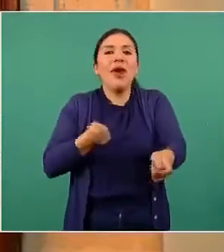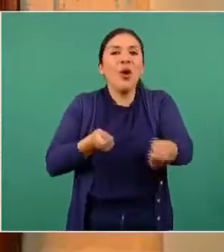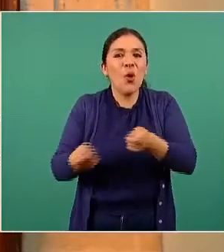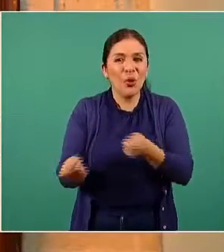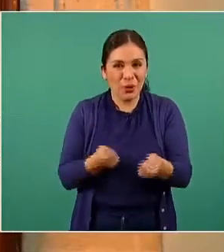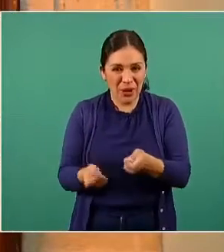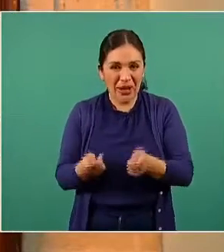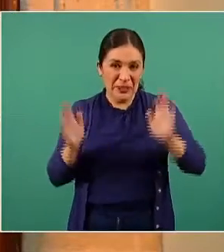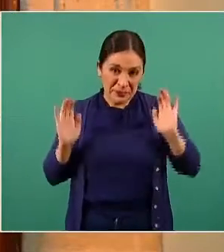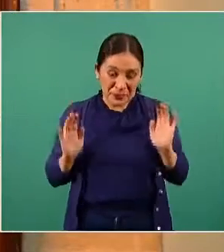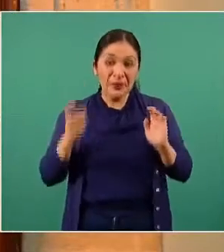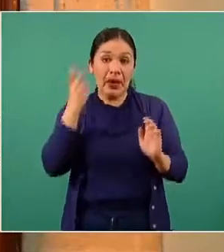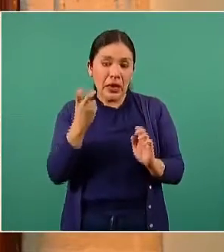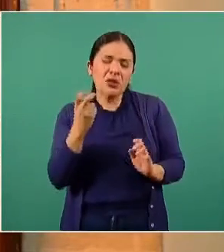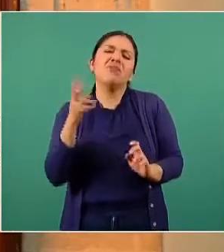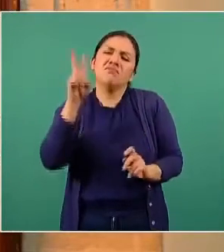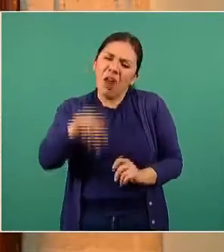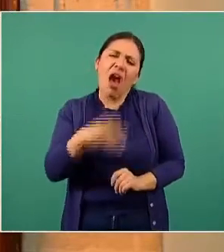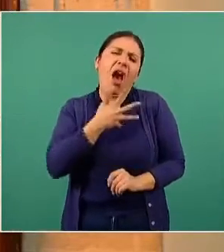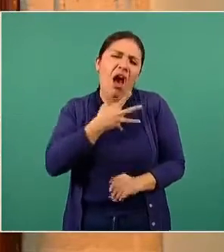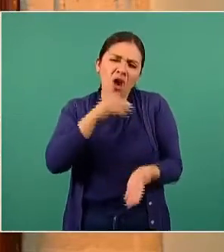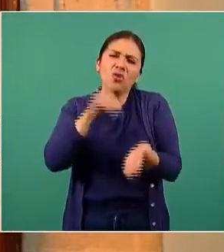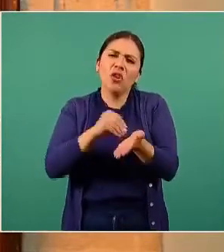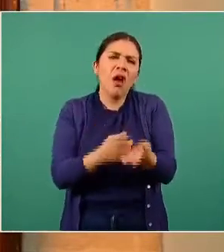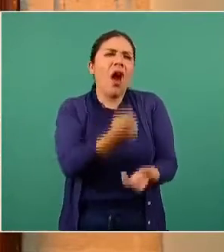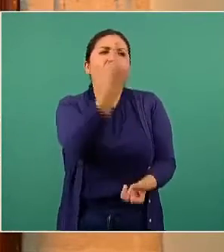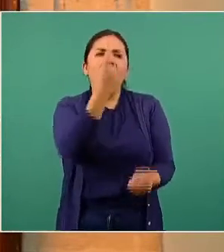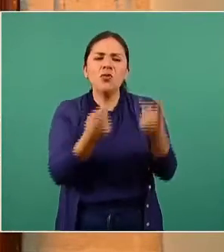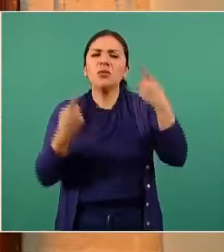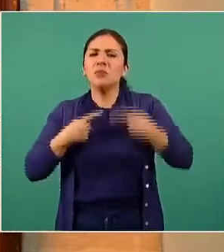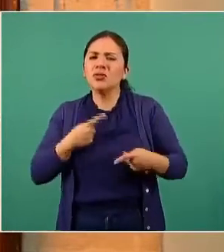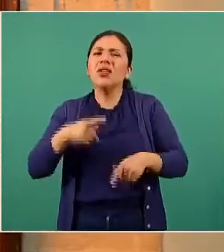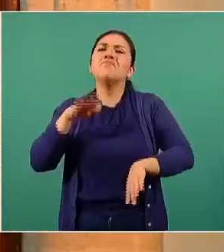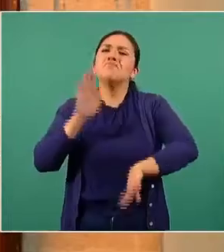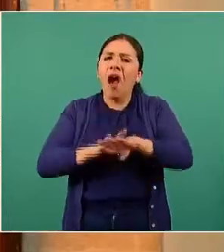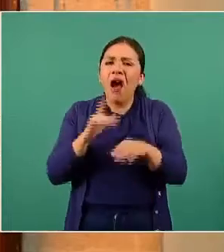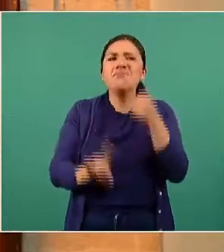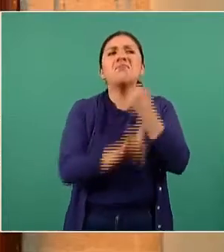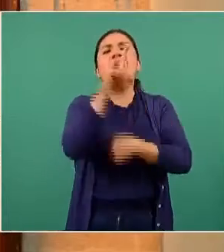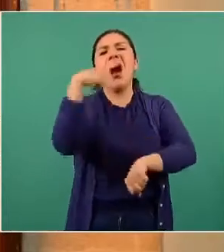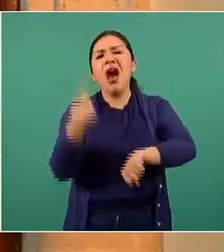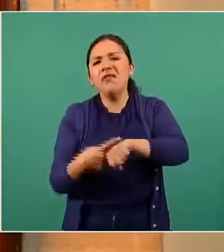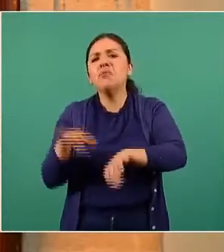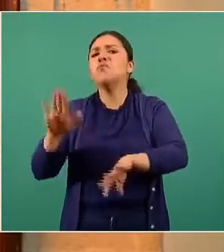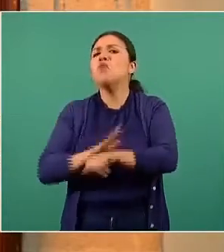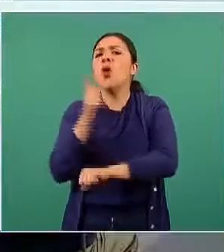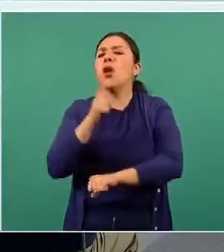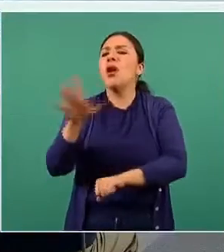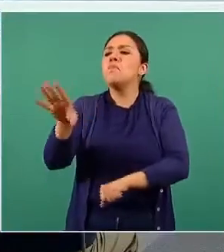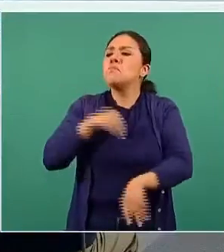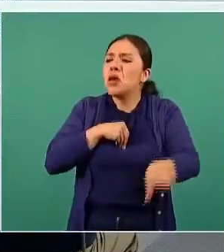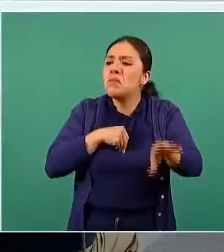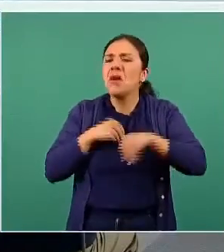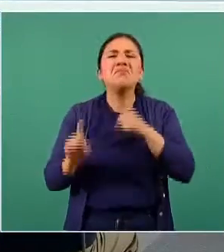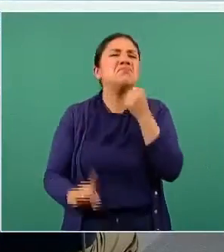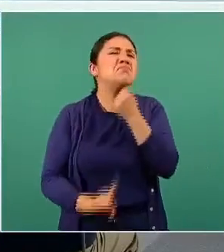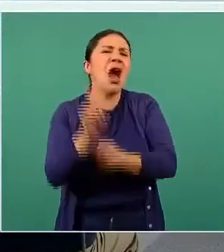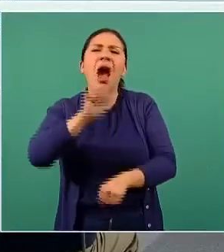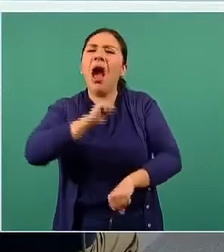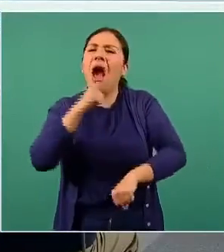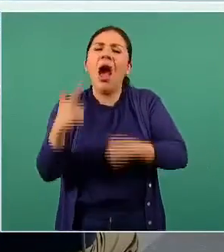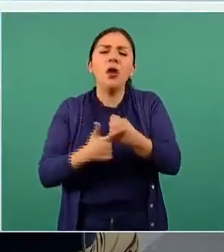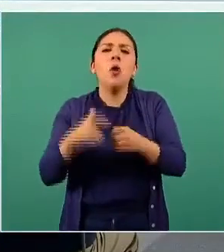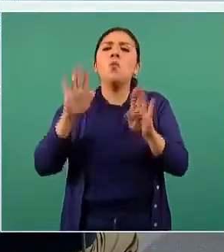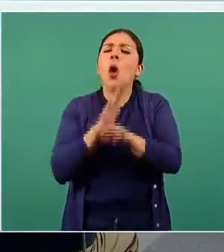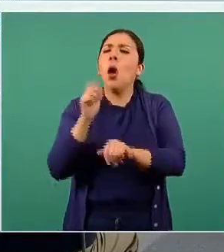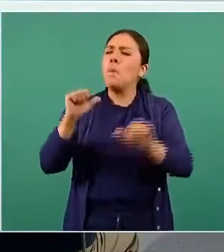obviamente habrá personas que seguirán enfermando porque todavía son susceptibles, ya sea porque hasta este punto no